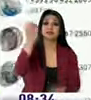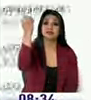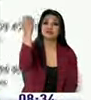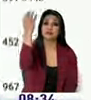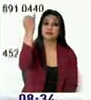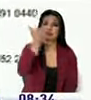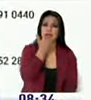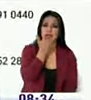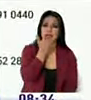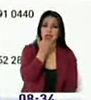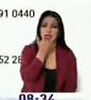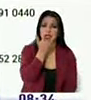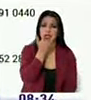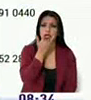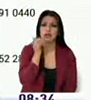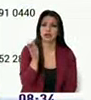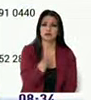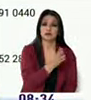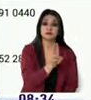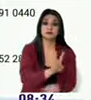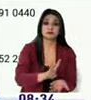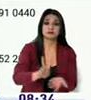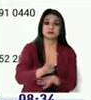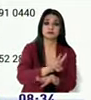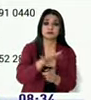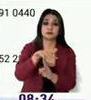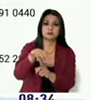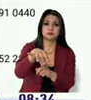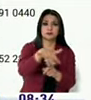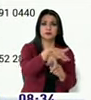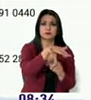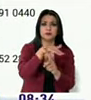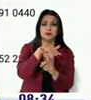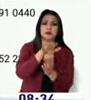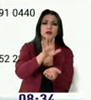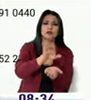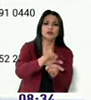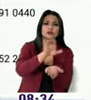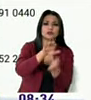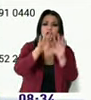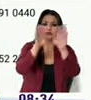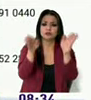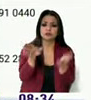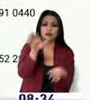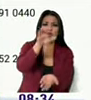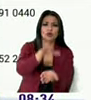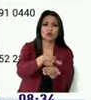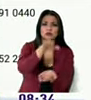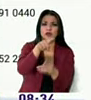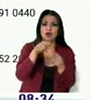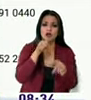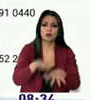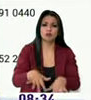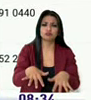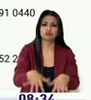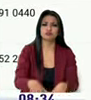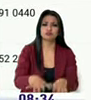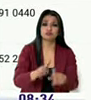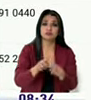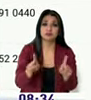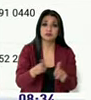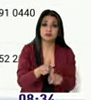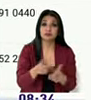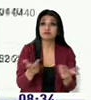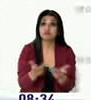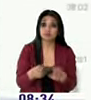muy mal calibrados. Sector de Villaflora, Parque de la Concha Acústica. Se encuentra acumulación de agua, en vista que no hay